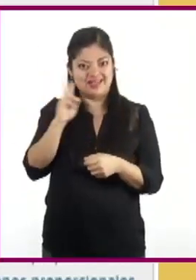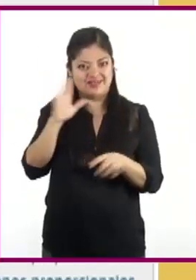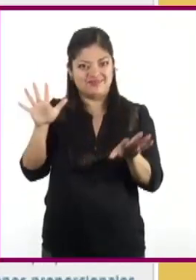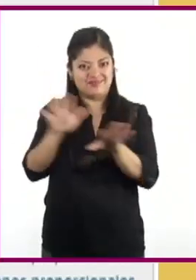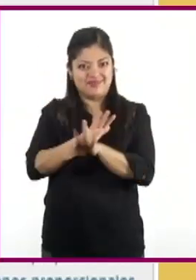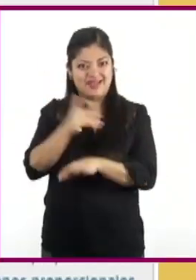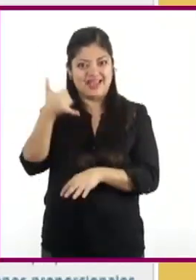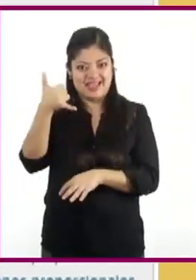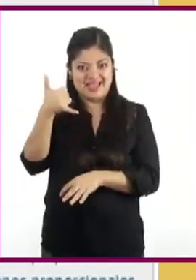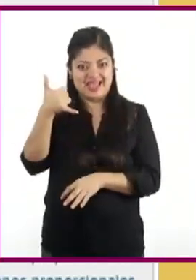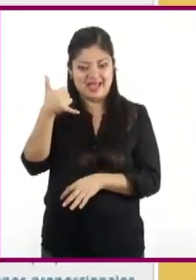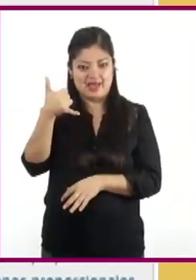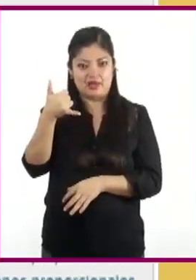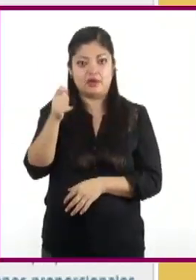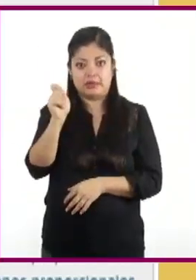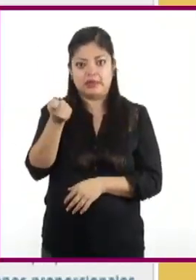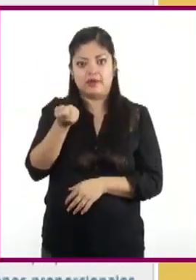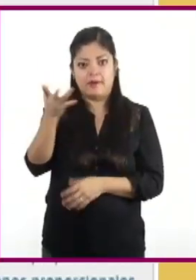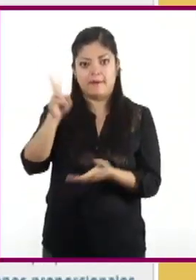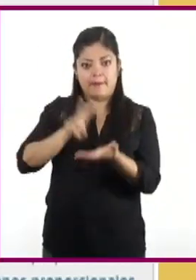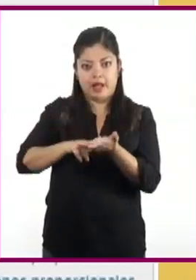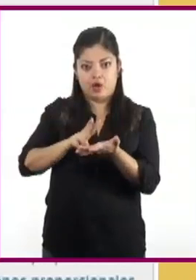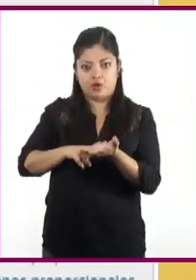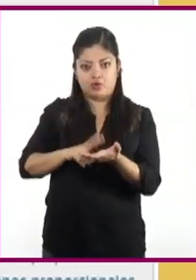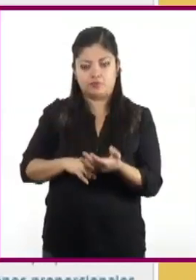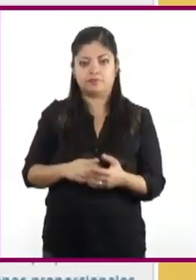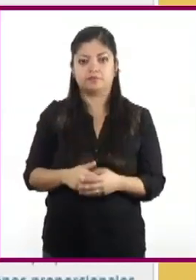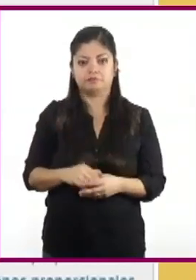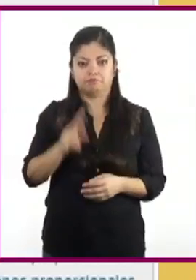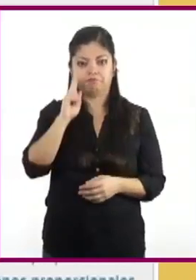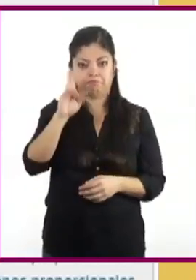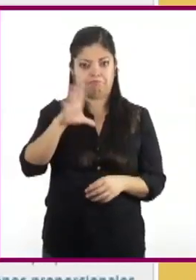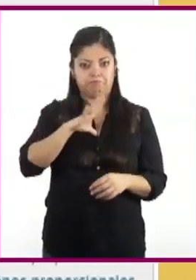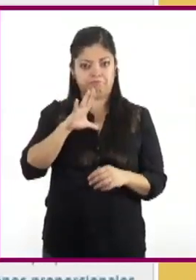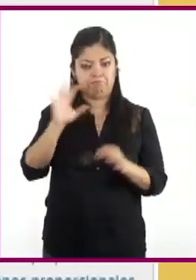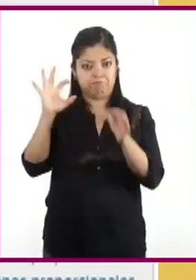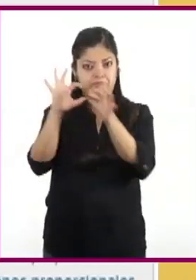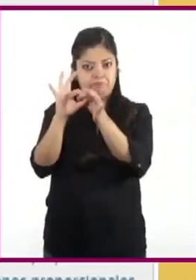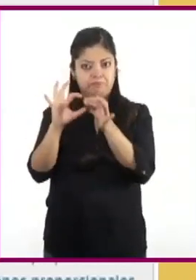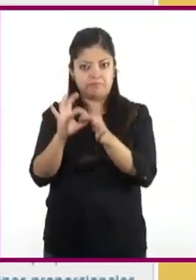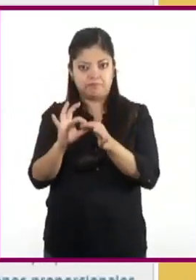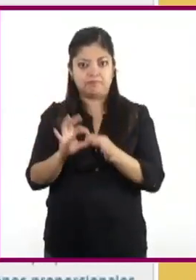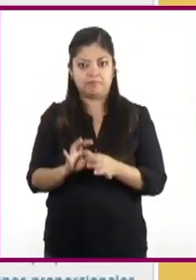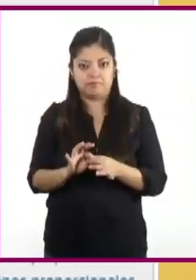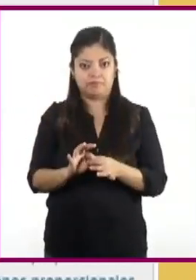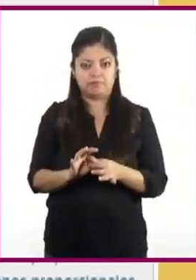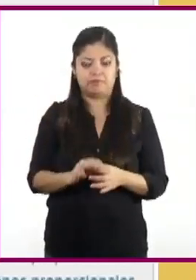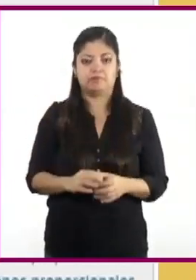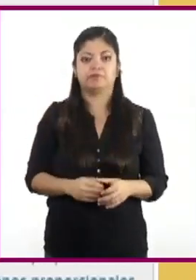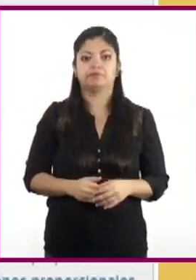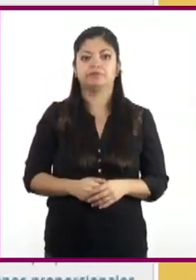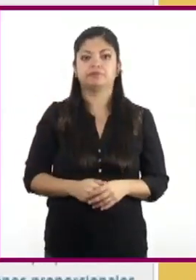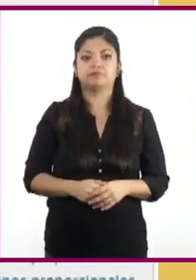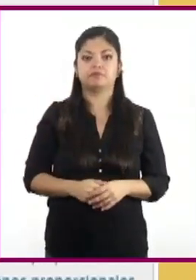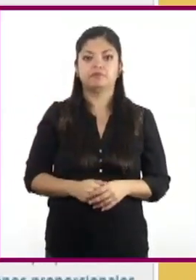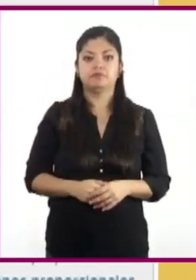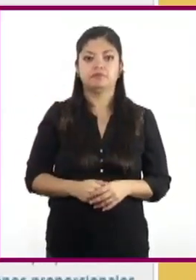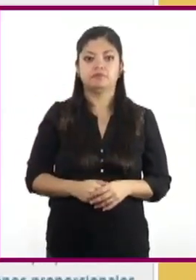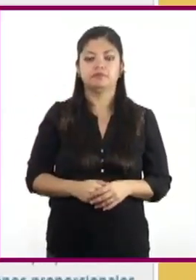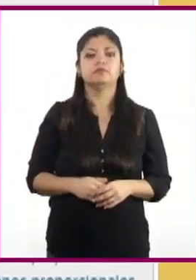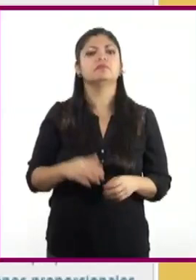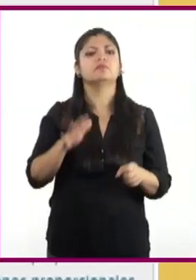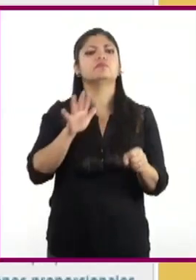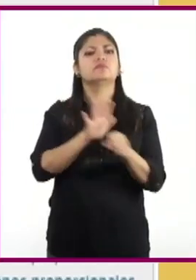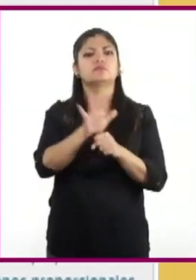y aumentó en 5/3. También de aquí a acá, y se corresponde con el mismo cambio acá. Bueno, ¿y cuál